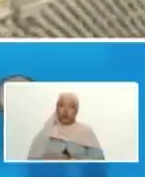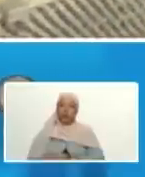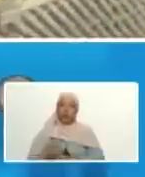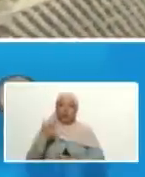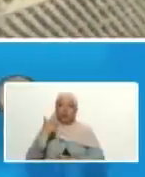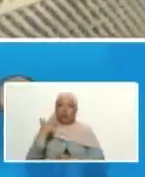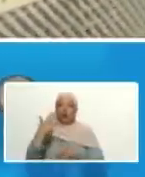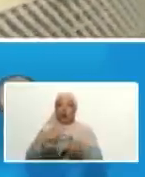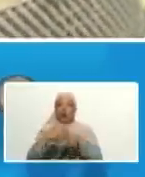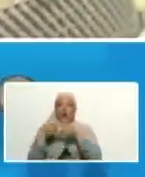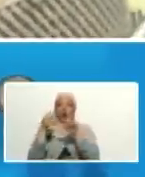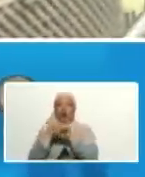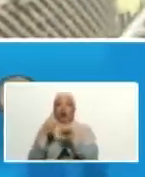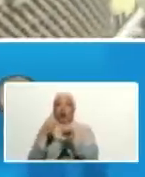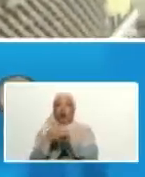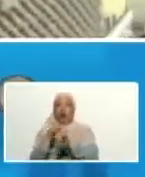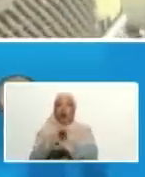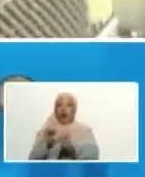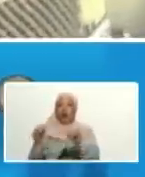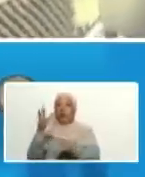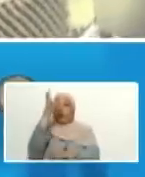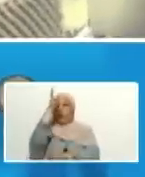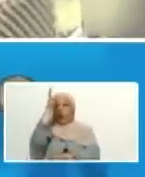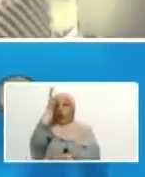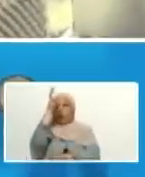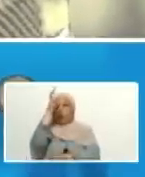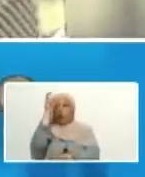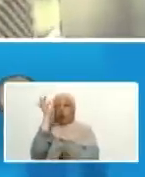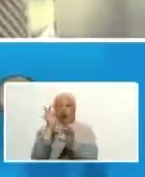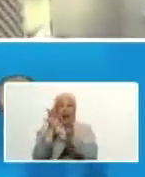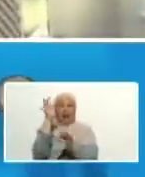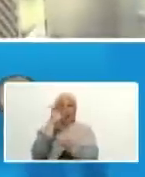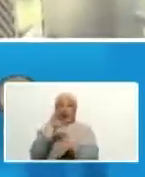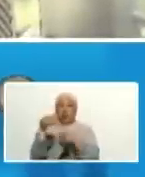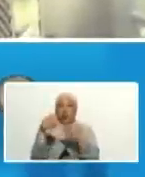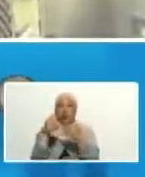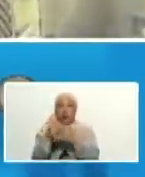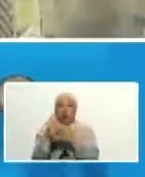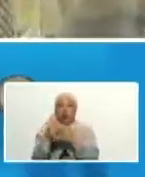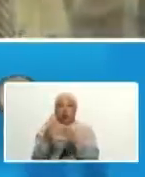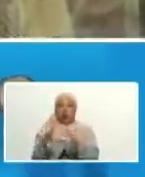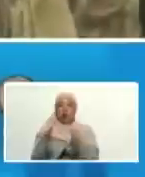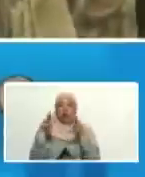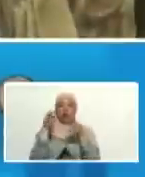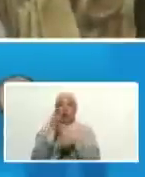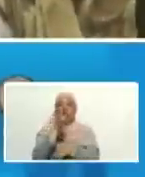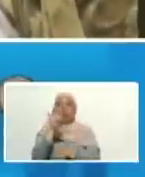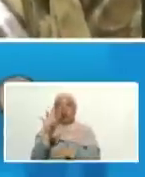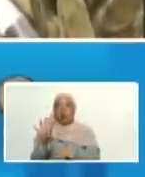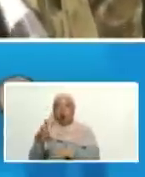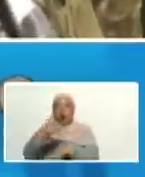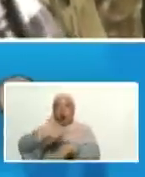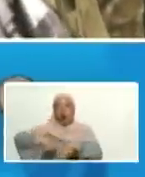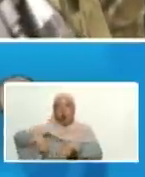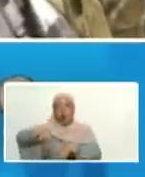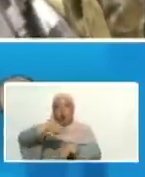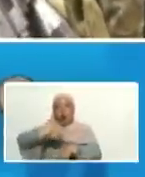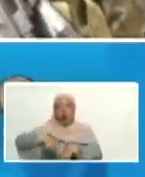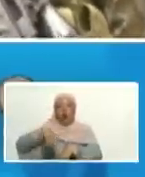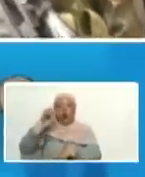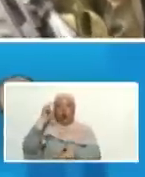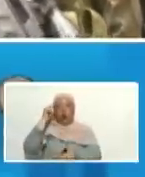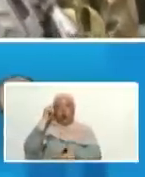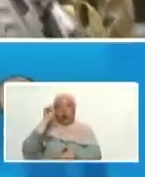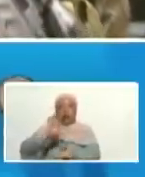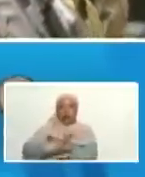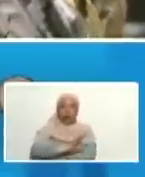operación Cacique Manaure en Falcón, éxito total, activada las 24 horas del día.